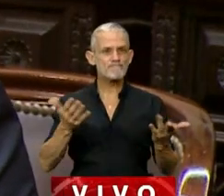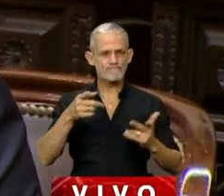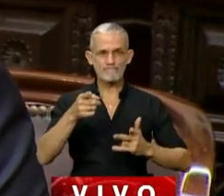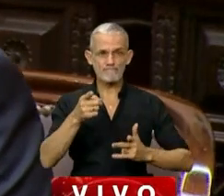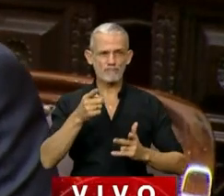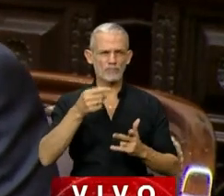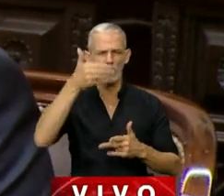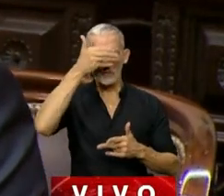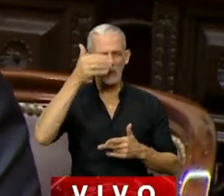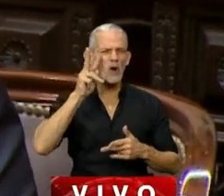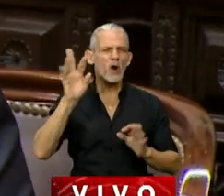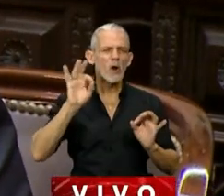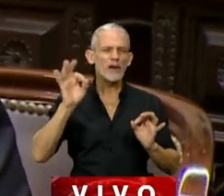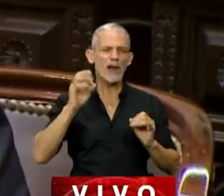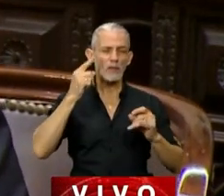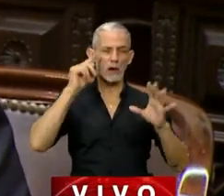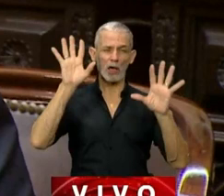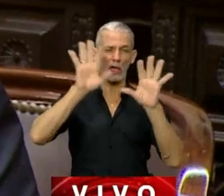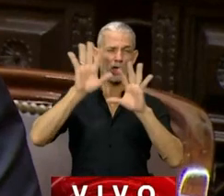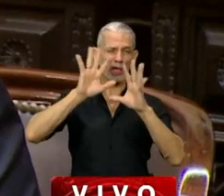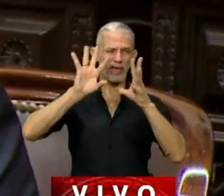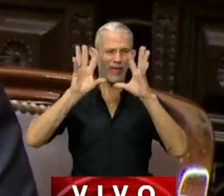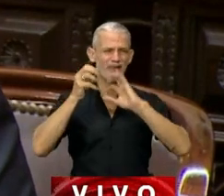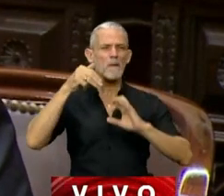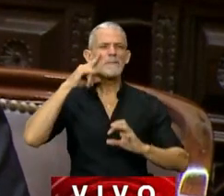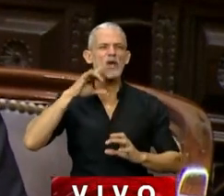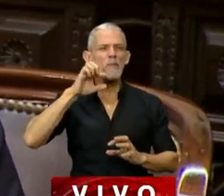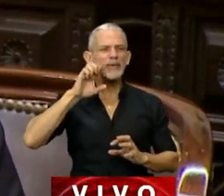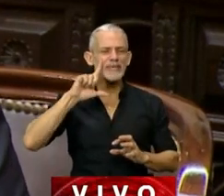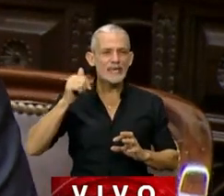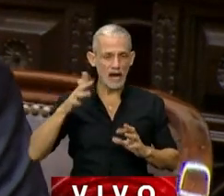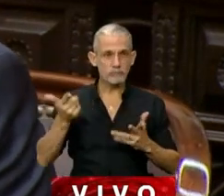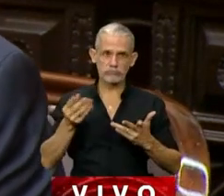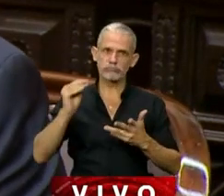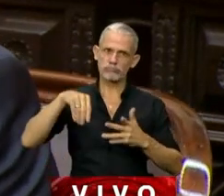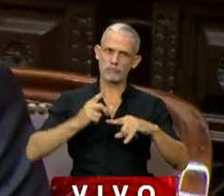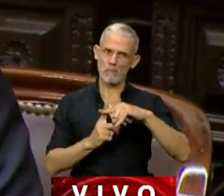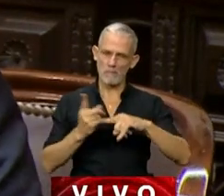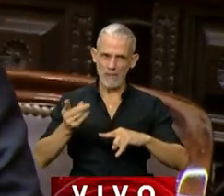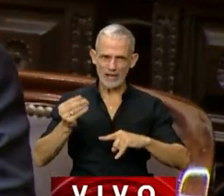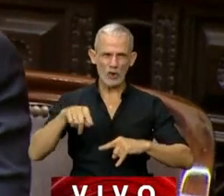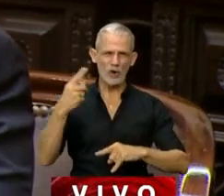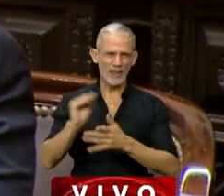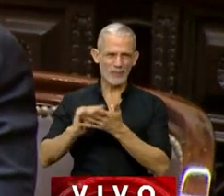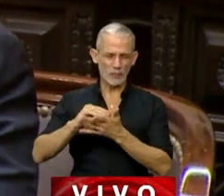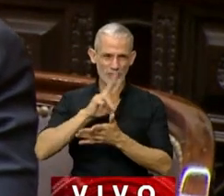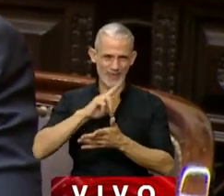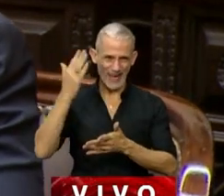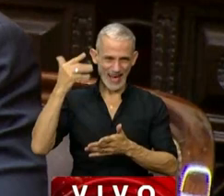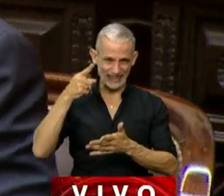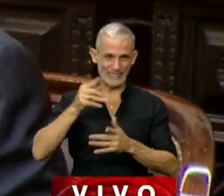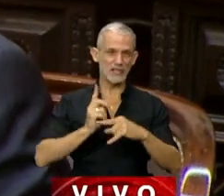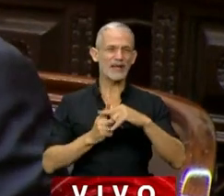no solo no los deja ver, sino también distorsiona la imagen, en donde también me sumo a las palabras que ha manifestado otra diputada